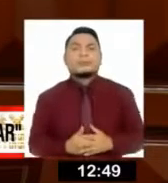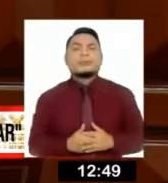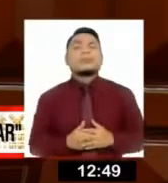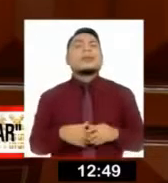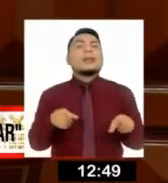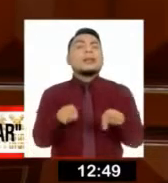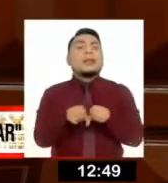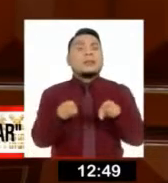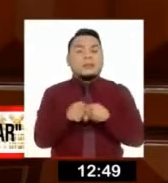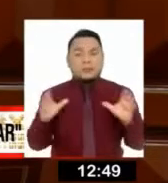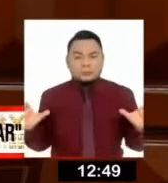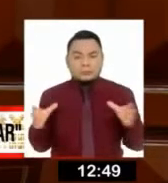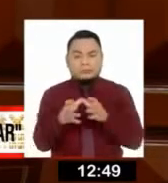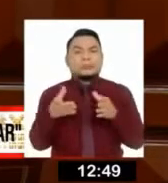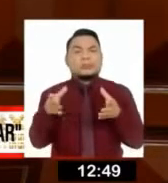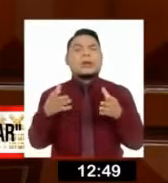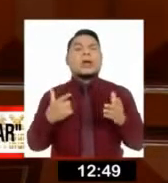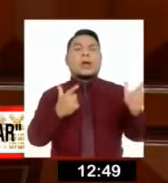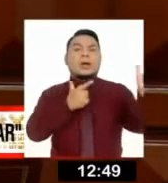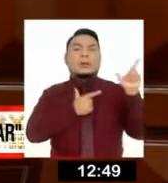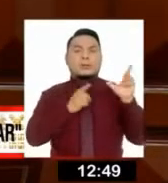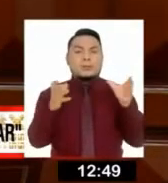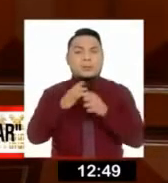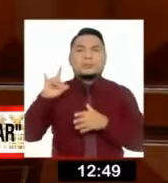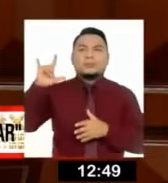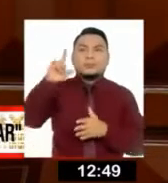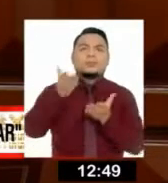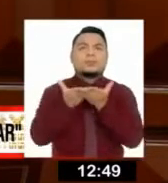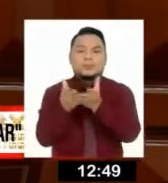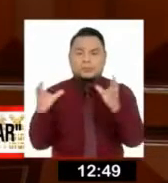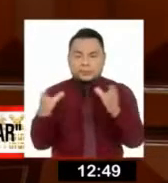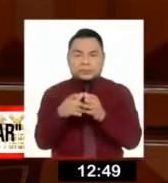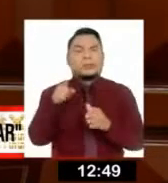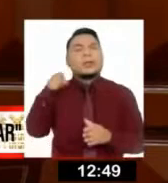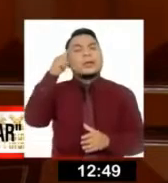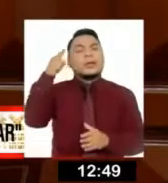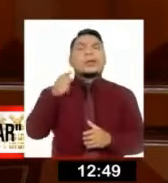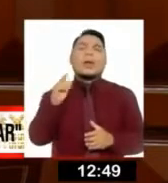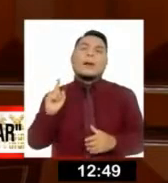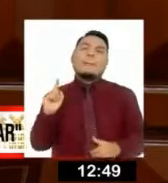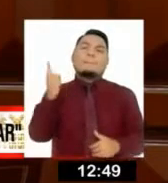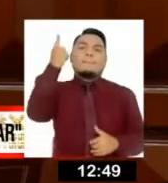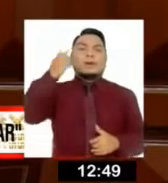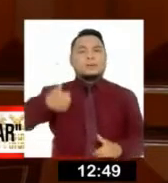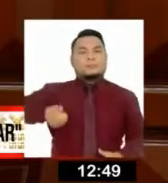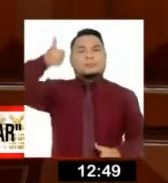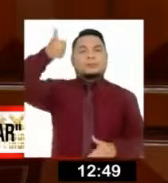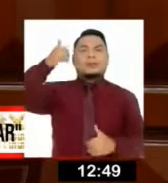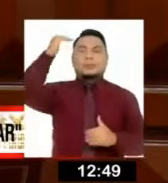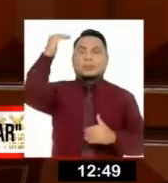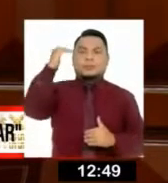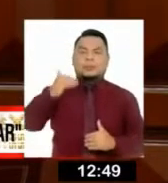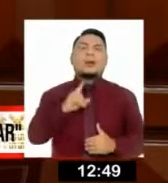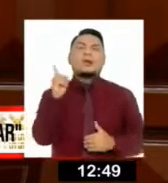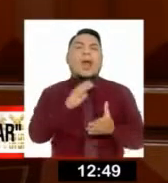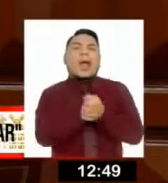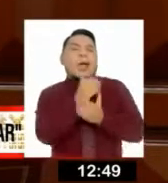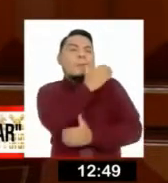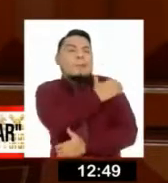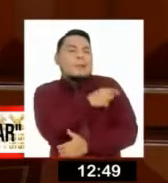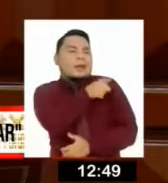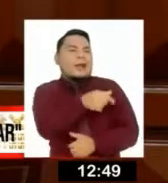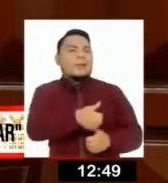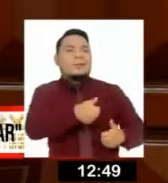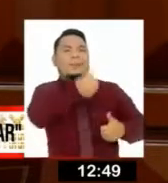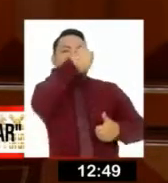Reforzaremos la institucionalidad de las Fuerzas Armadas teniendo presente la meritocracia antes que el amiguismo para los